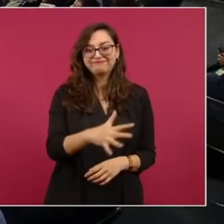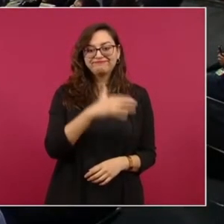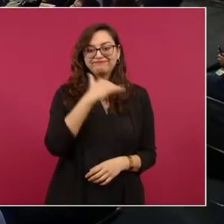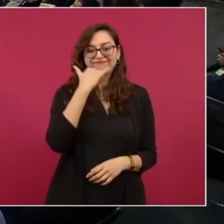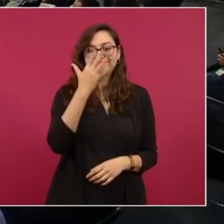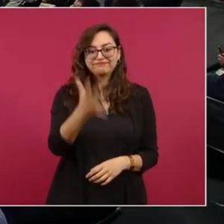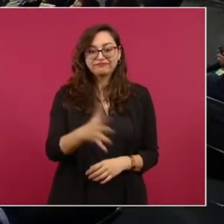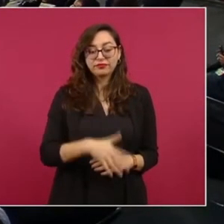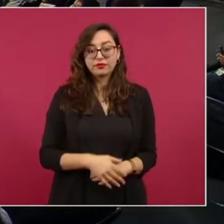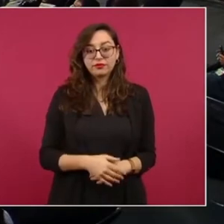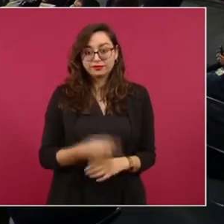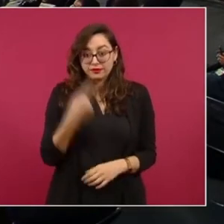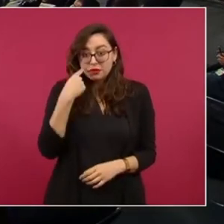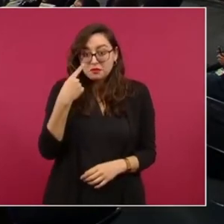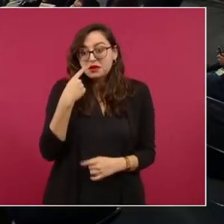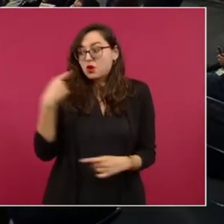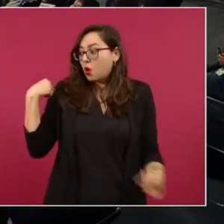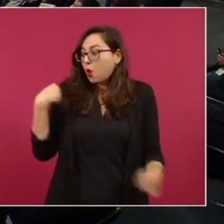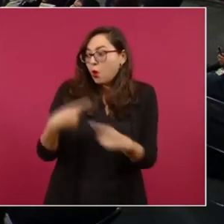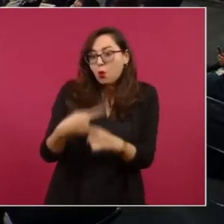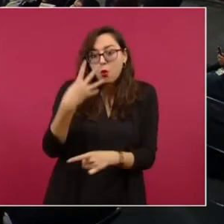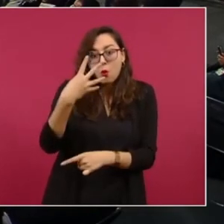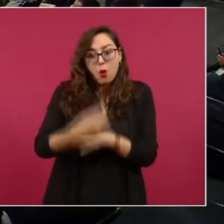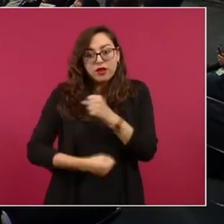Y miren esto.